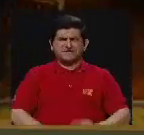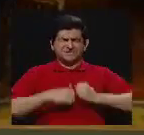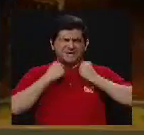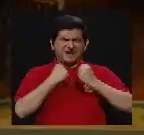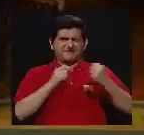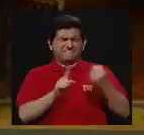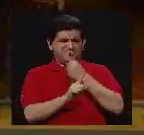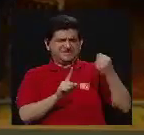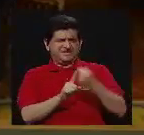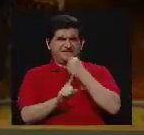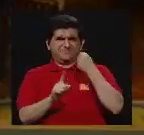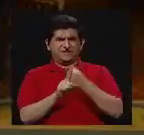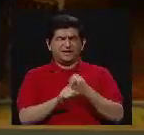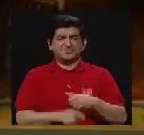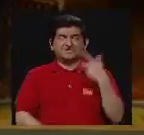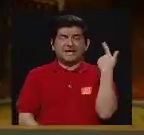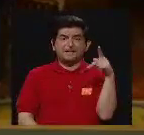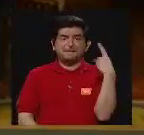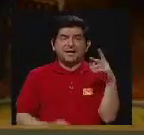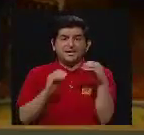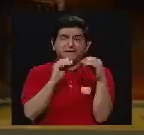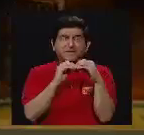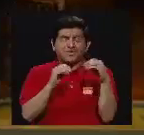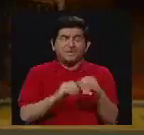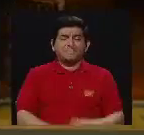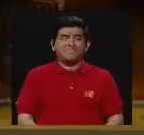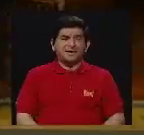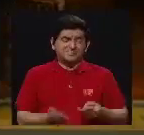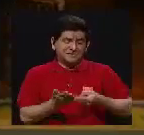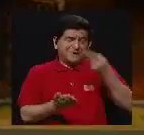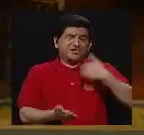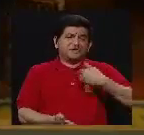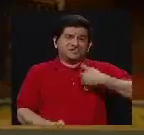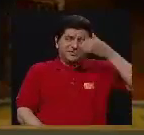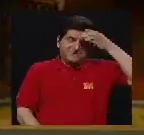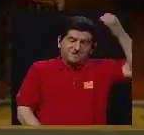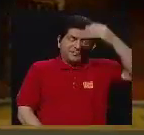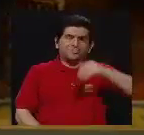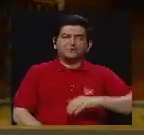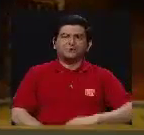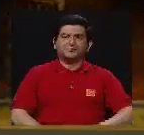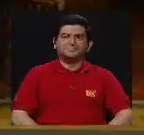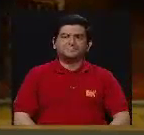fuerza bruta, de alguna manera está en riesgo lo más refinado de la cultura.